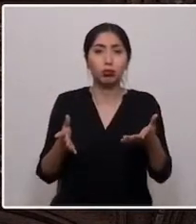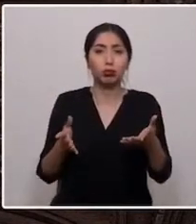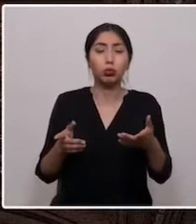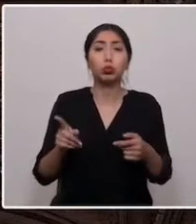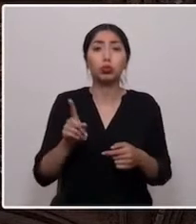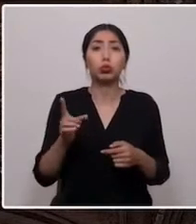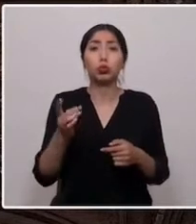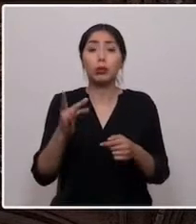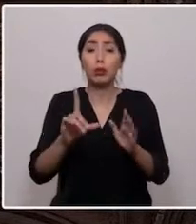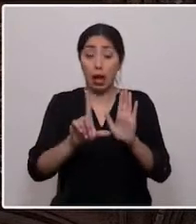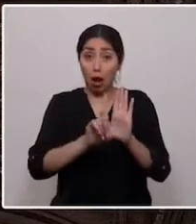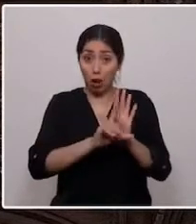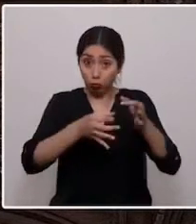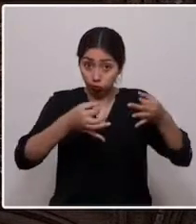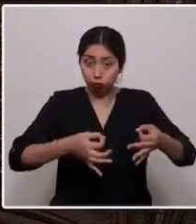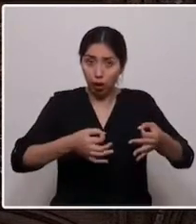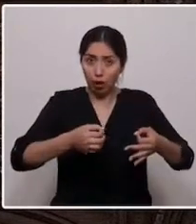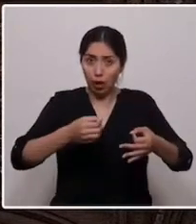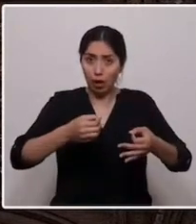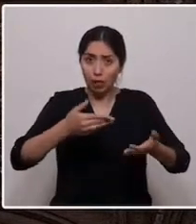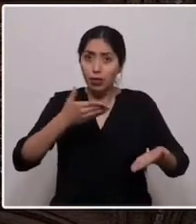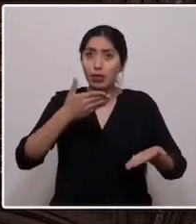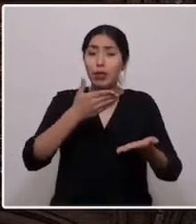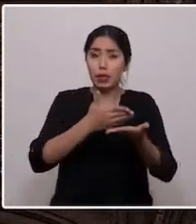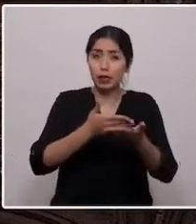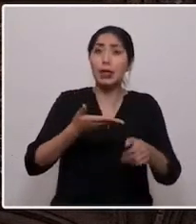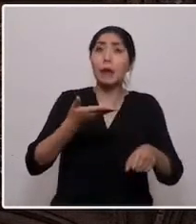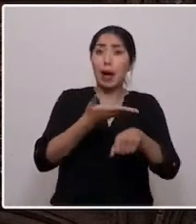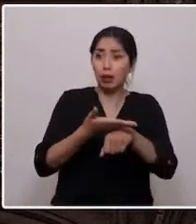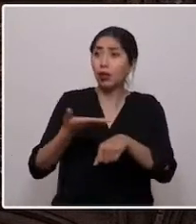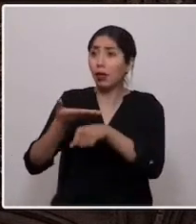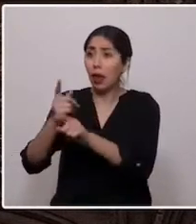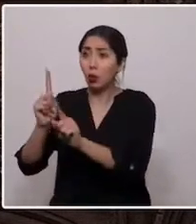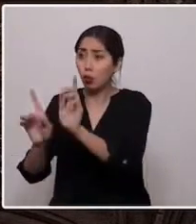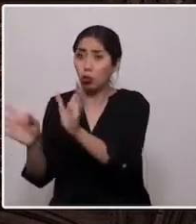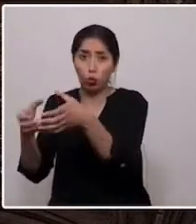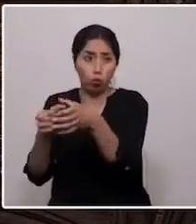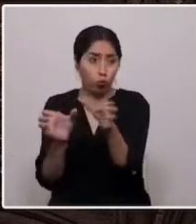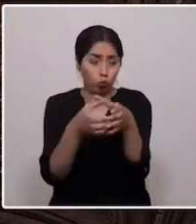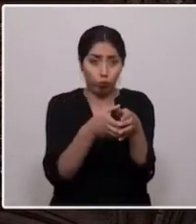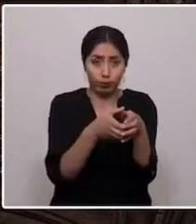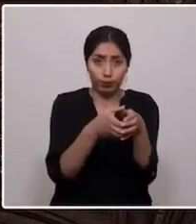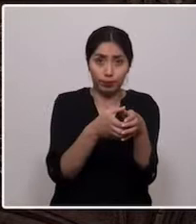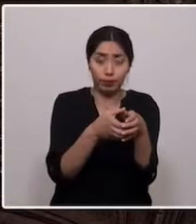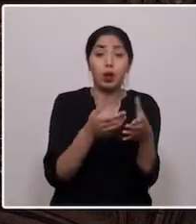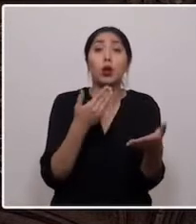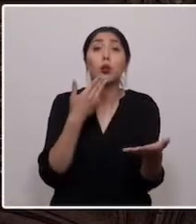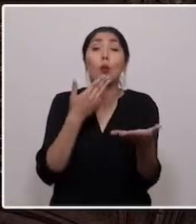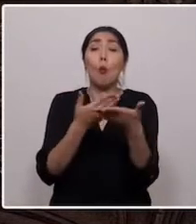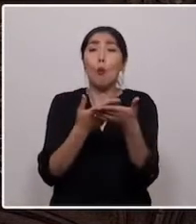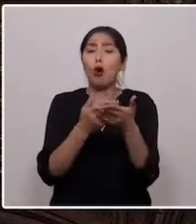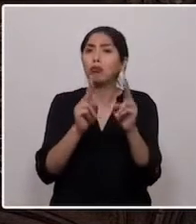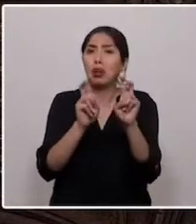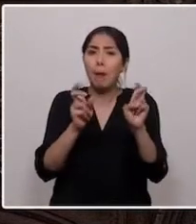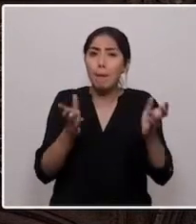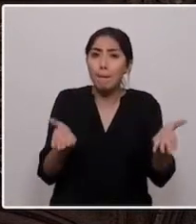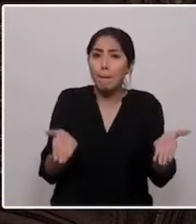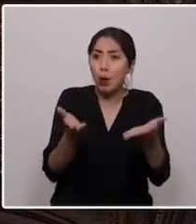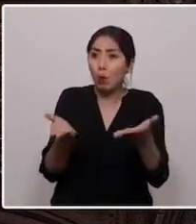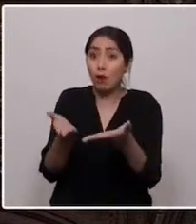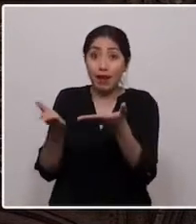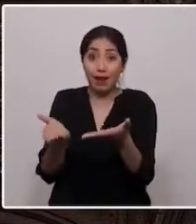legítimas demandas de algunos nichos o identidades específicas. Cuando se habla de promover en la